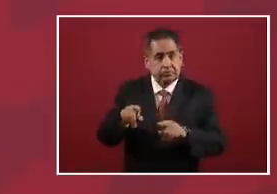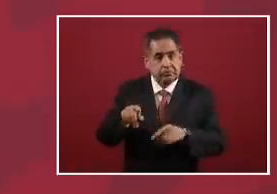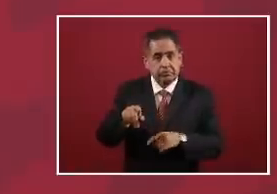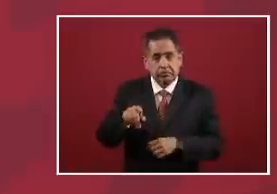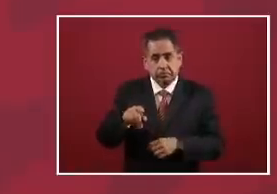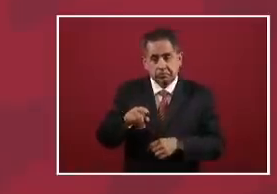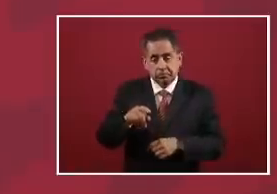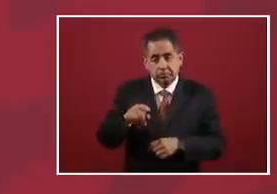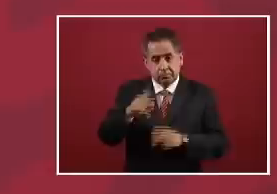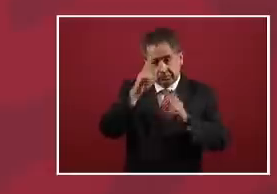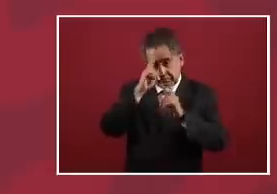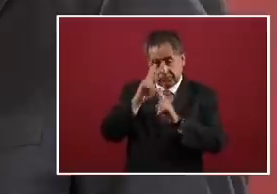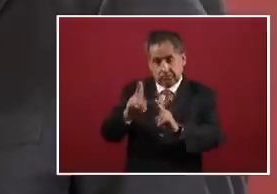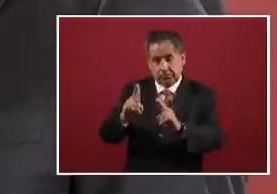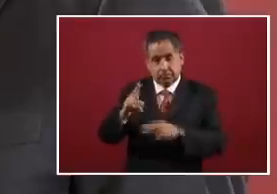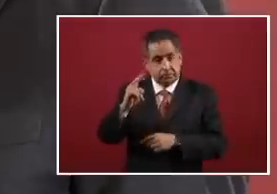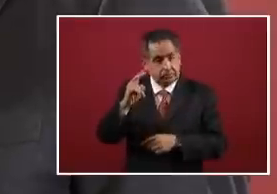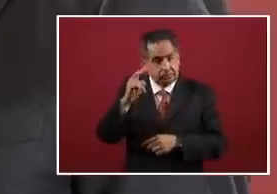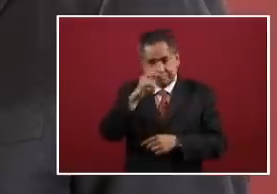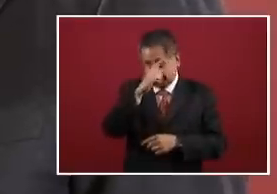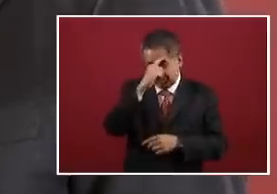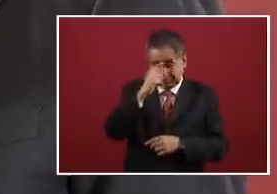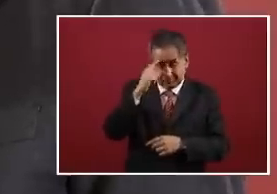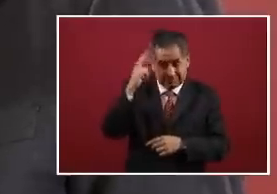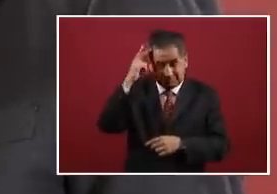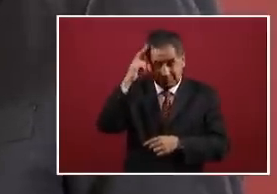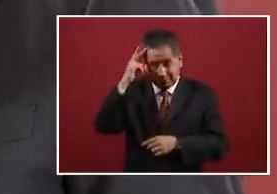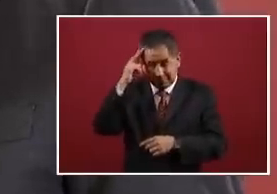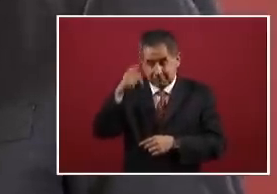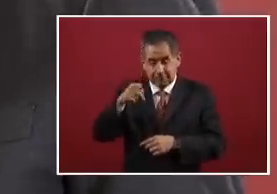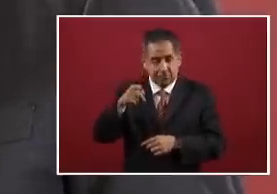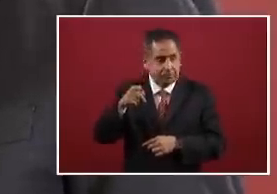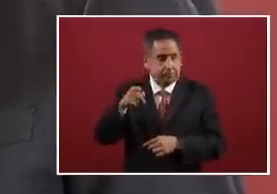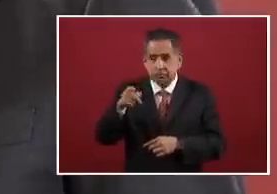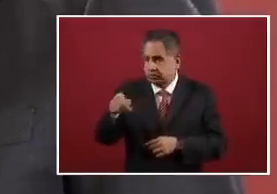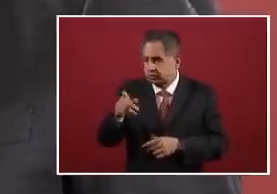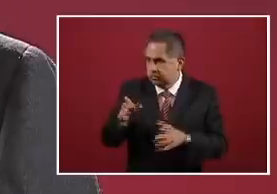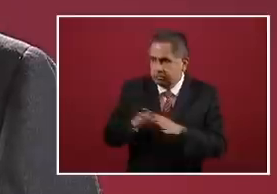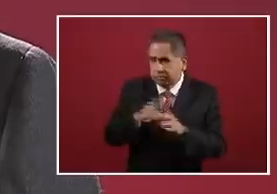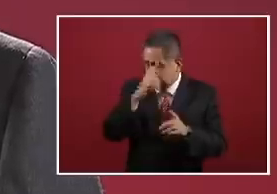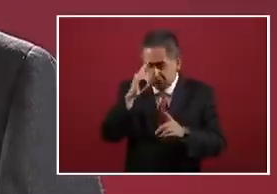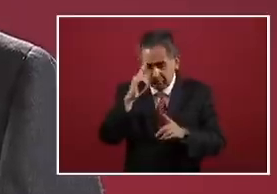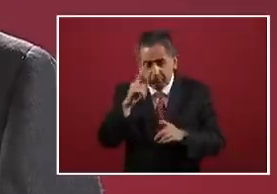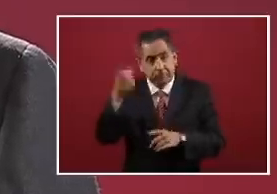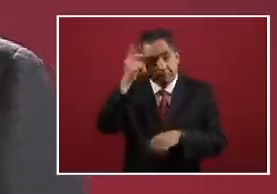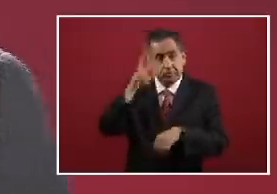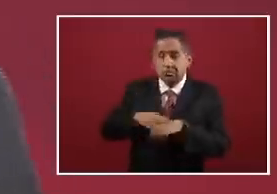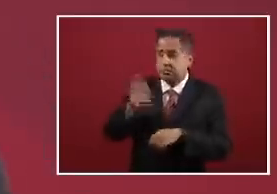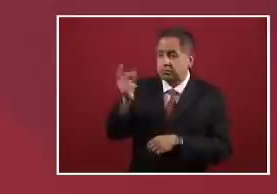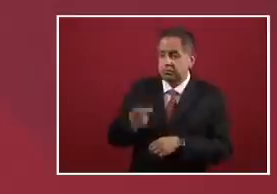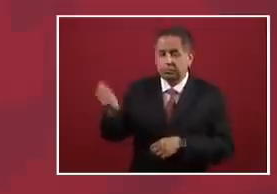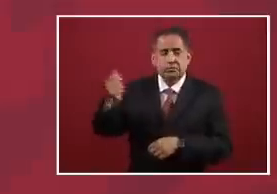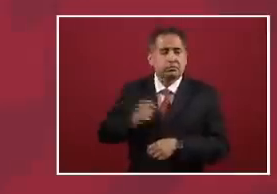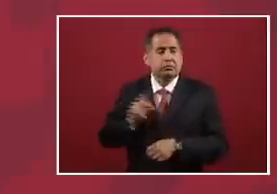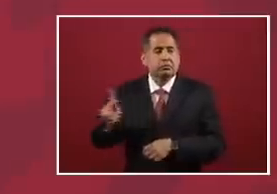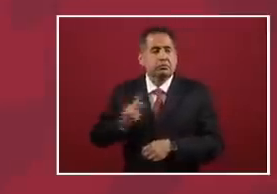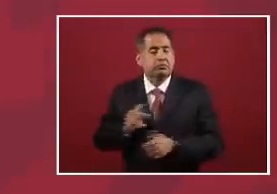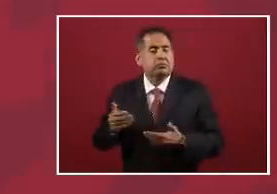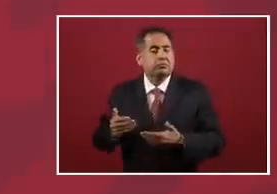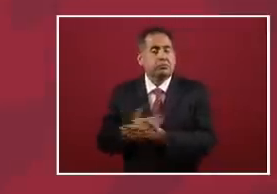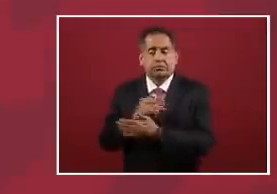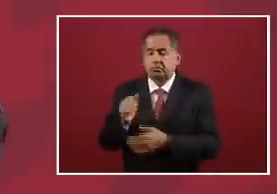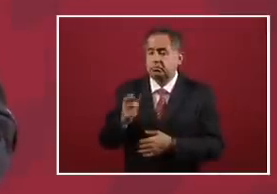se le hiciera un homenaje en Bellas Artes a Frida, corrieron hasta el director de Bellas Artes, ¿sí?, a mi paisano Andrés y